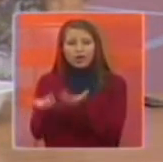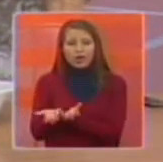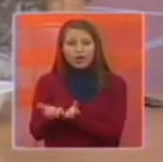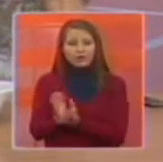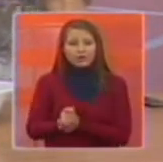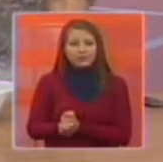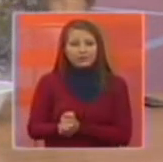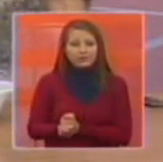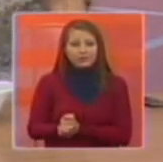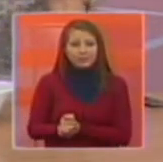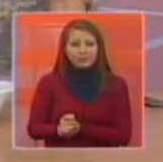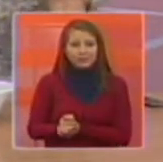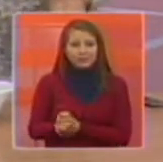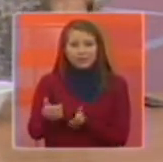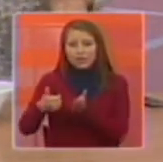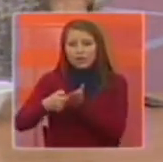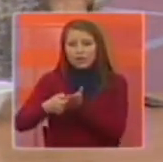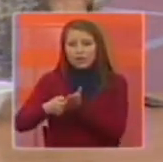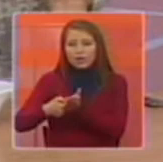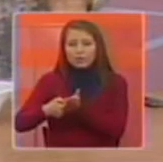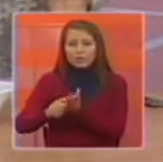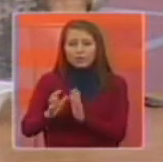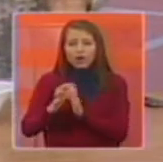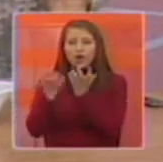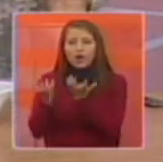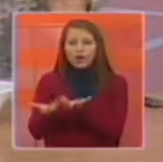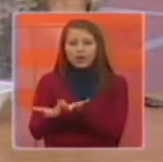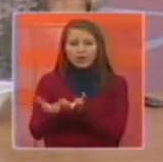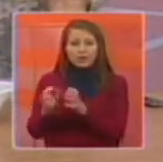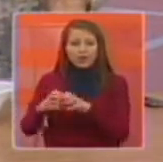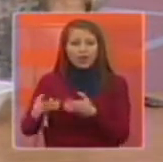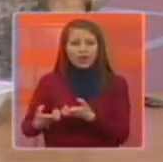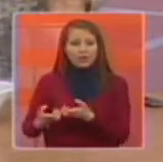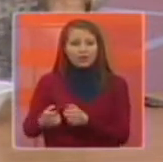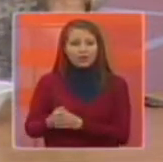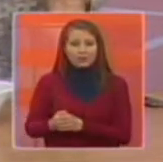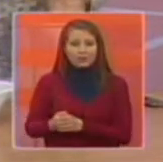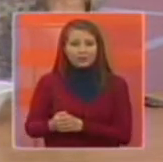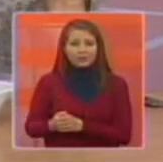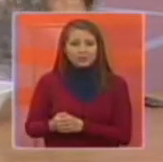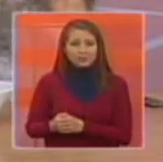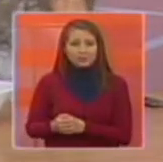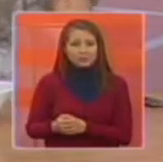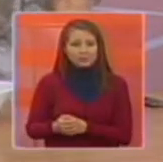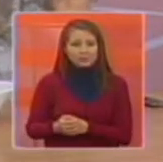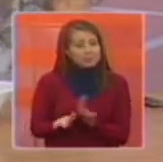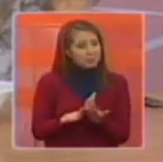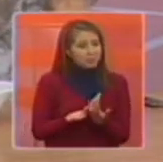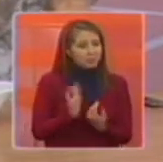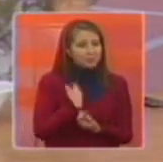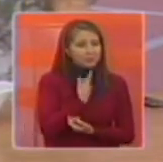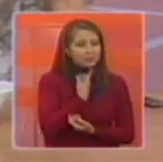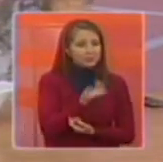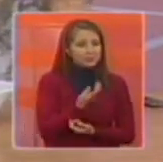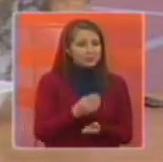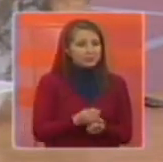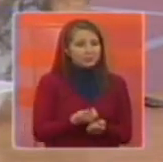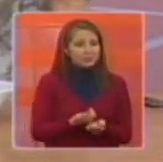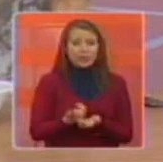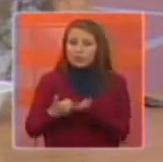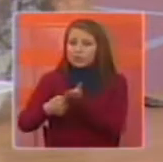el más típico. ¿El locro de porotos con qué? Con coles. ¿Con coles? Ajá. Ah, mire usted. Col. Poroto con